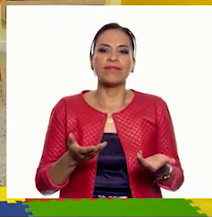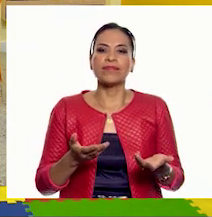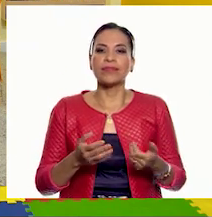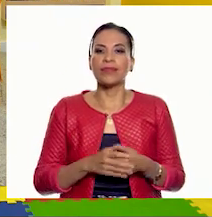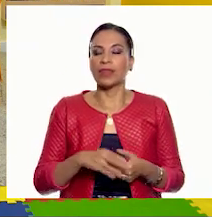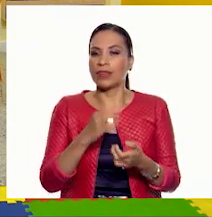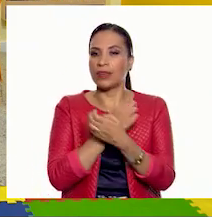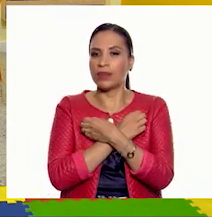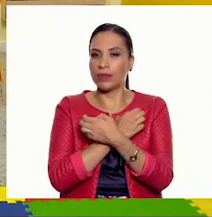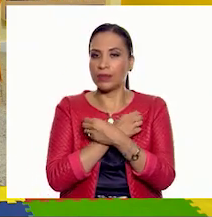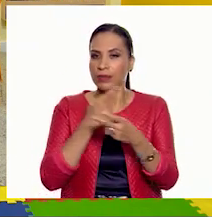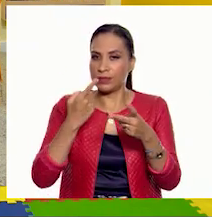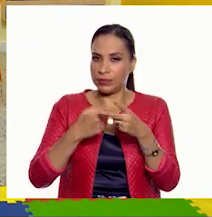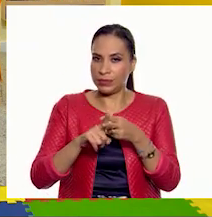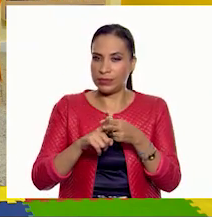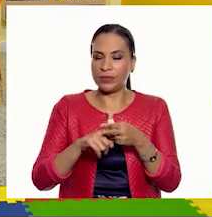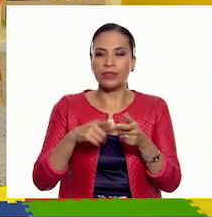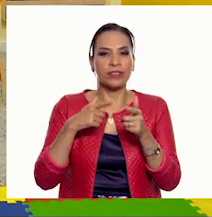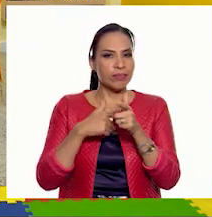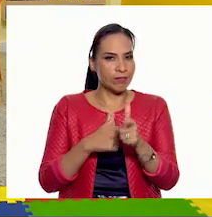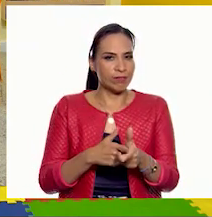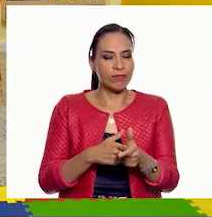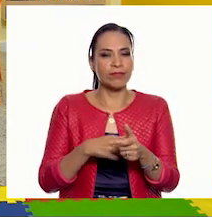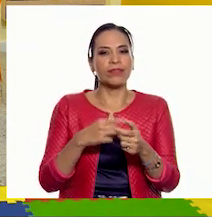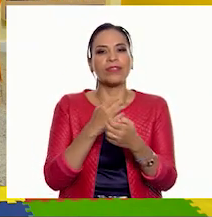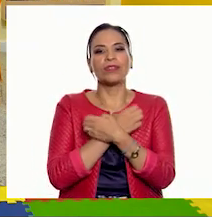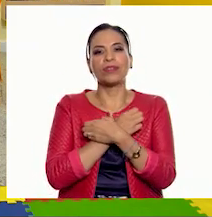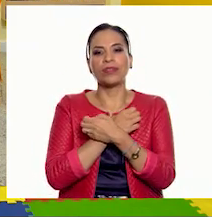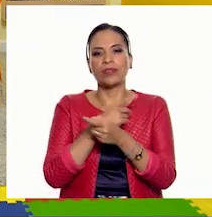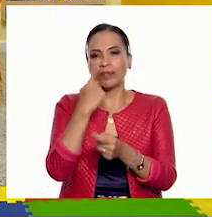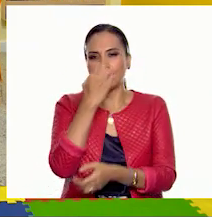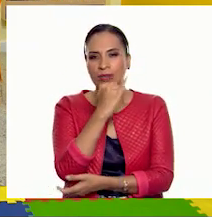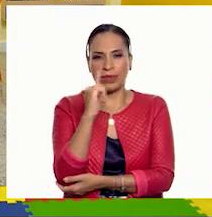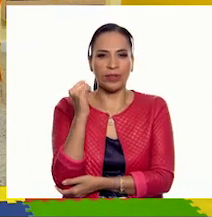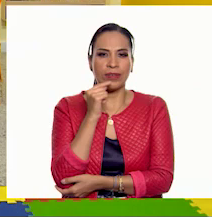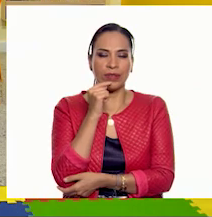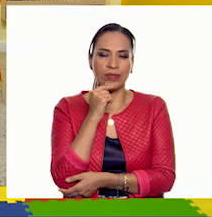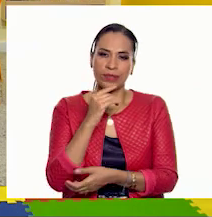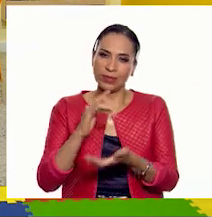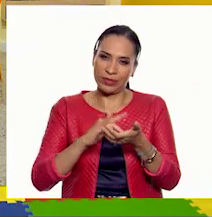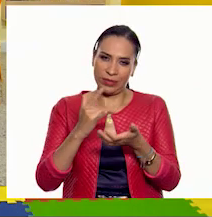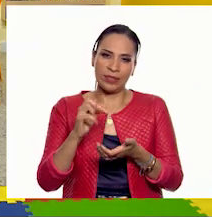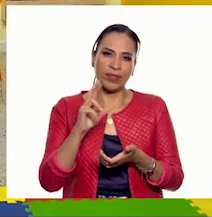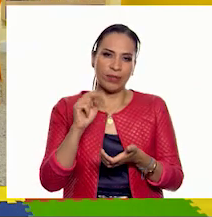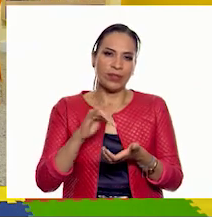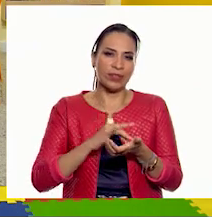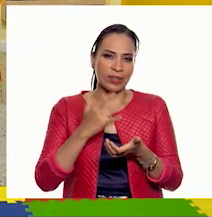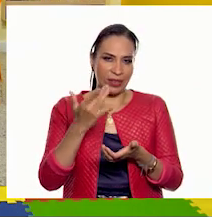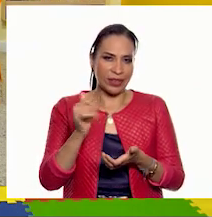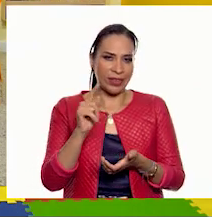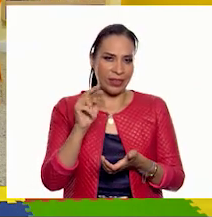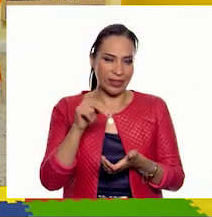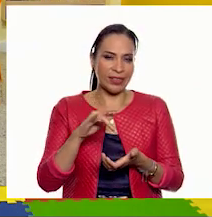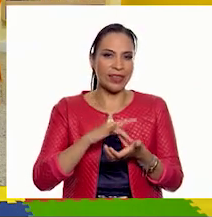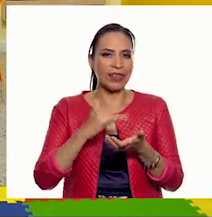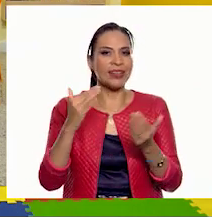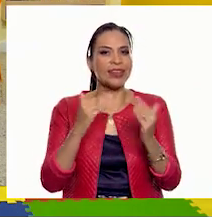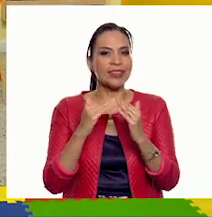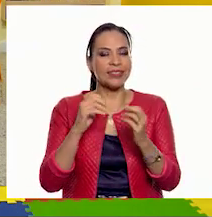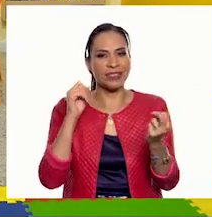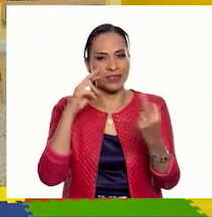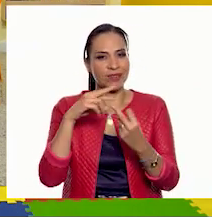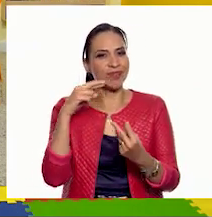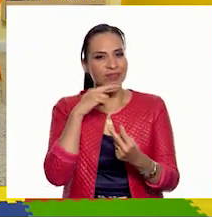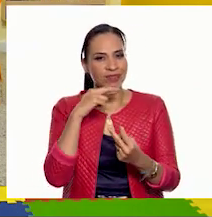con educación inicial y continuamos con educación preescolar. Gracias, Ramón. Gracias a ti, Adriana. Gracias en casa y nos